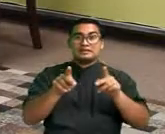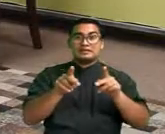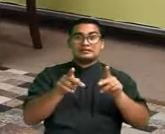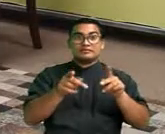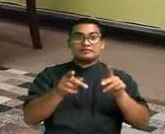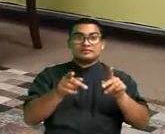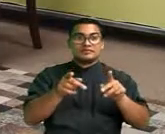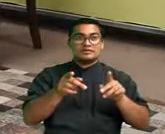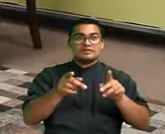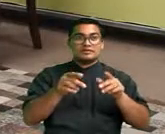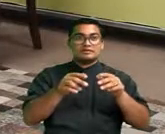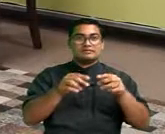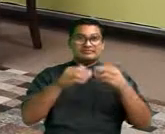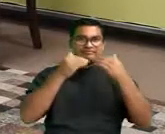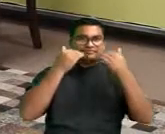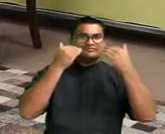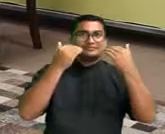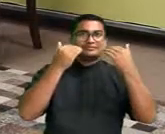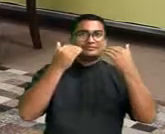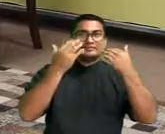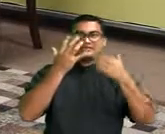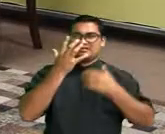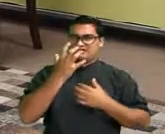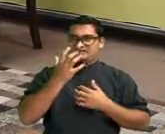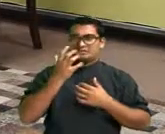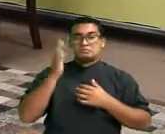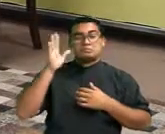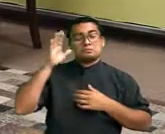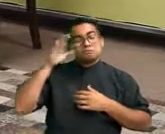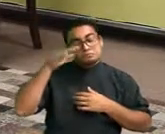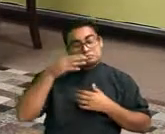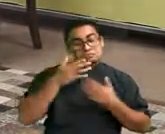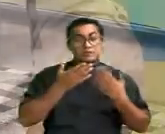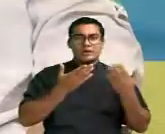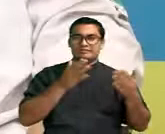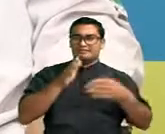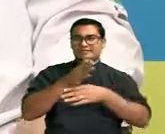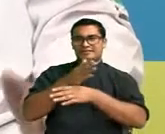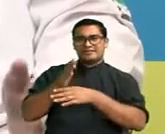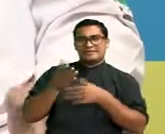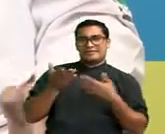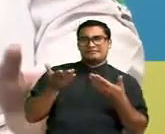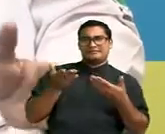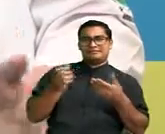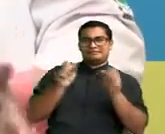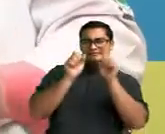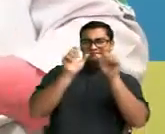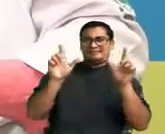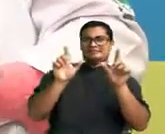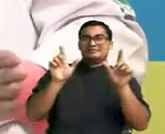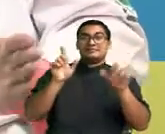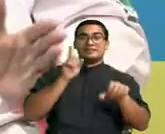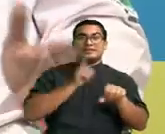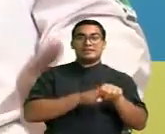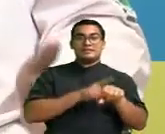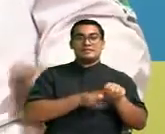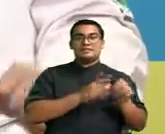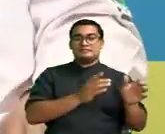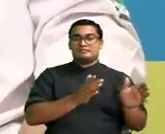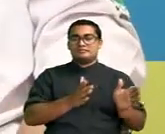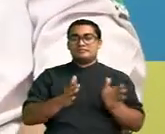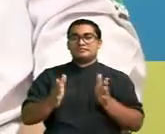el estado de ánimo de la persona de una fase a otra. Y esto tiene que ser en un periodo de tiempo